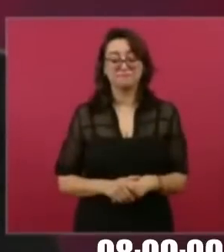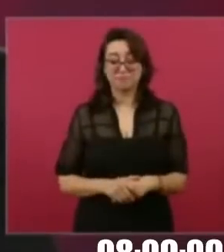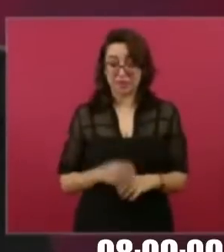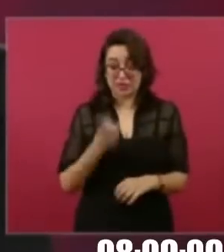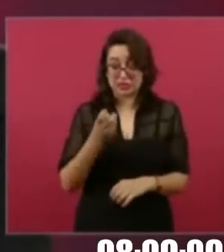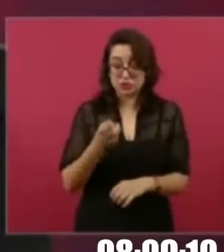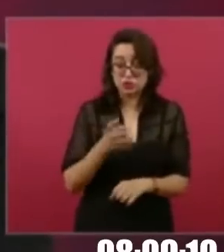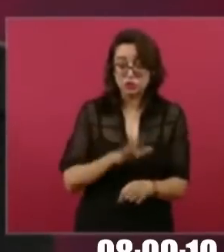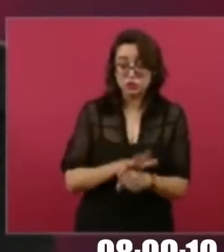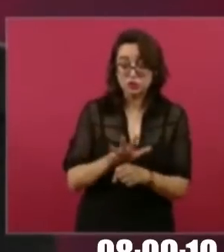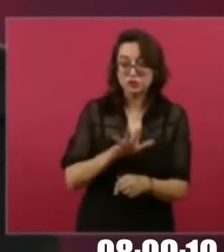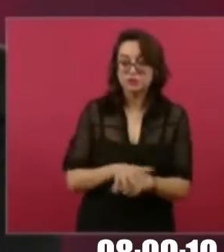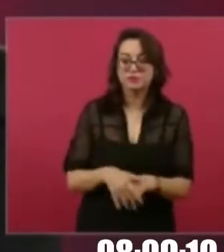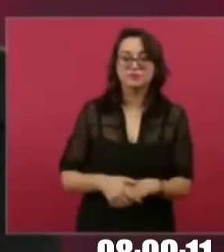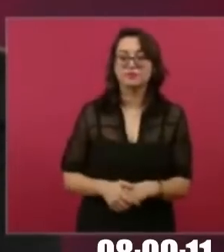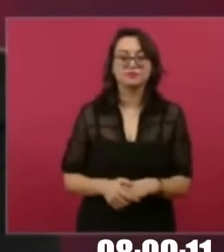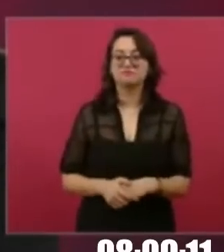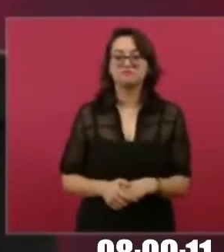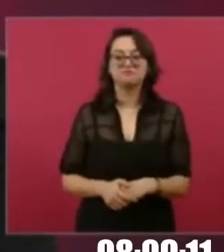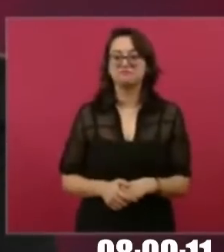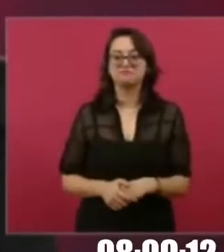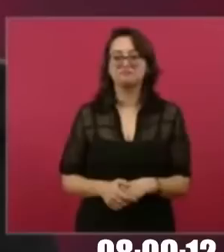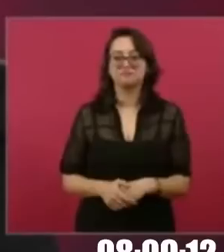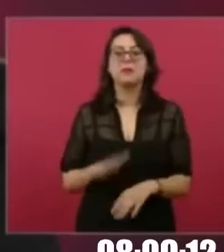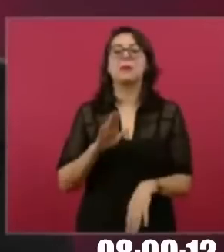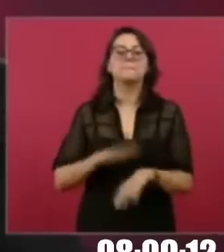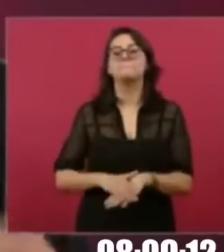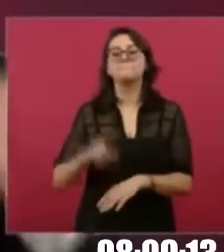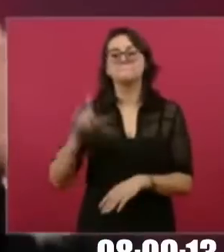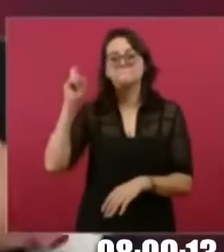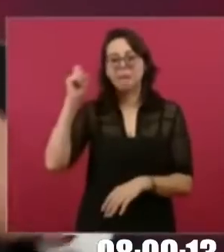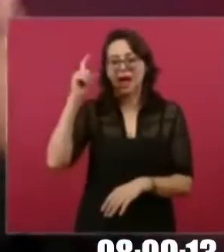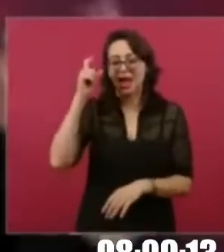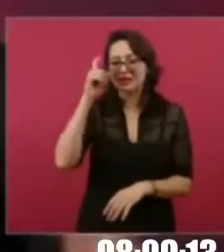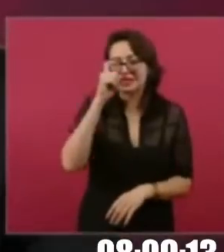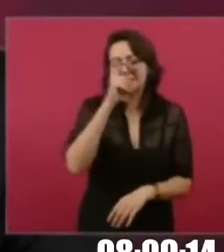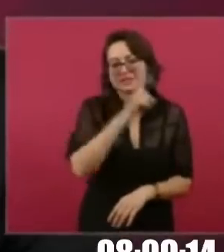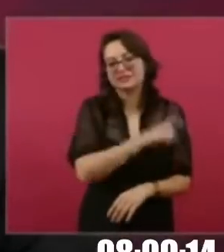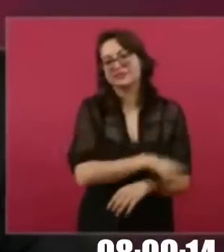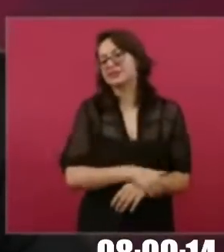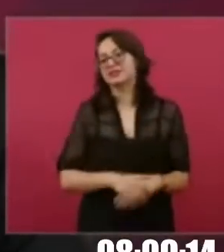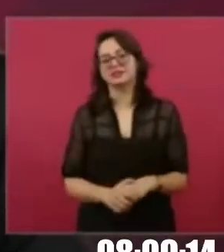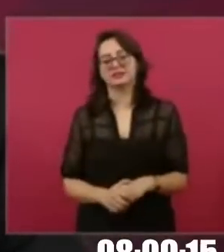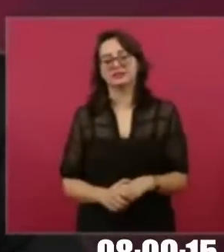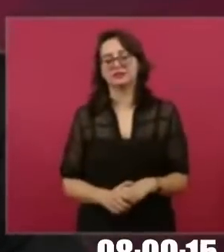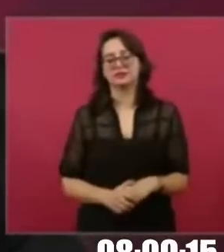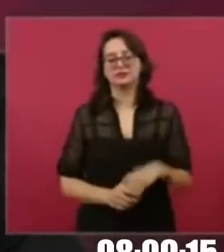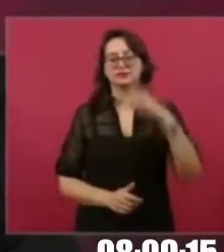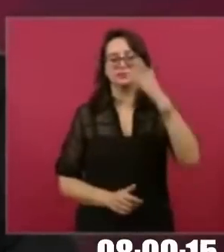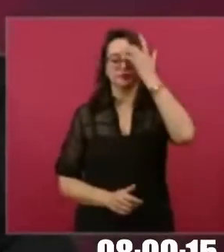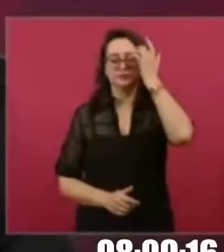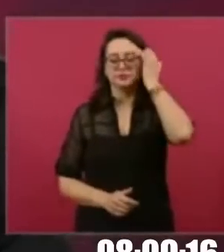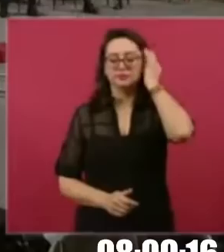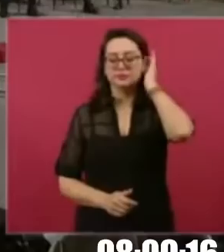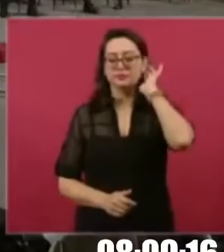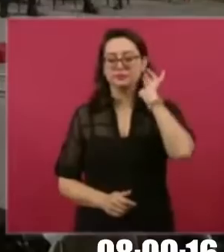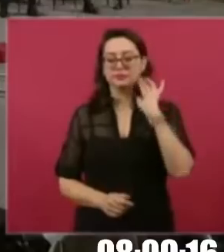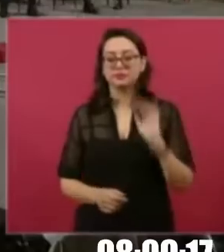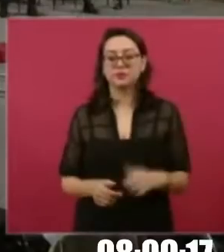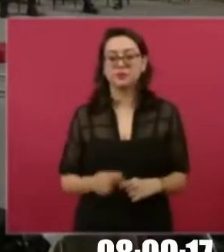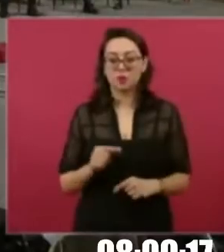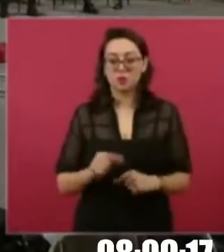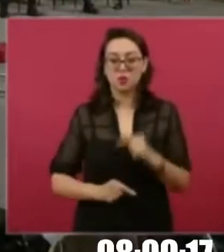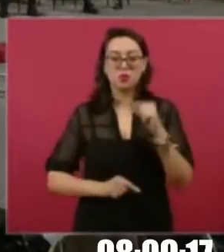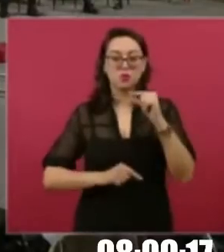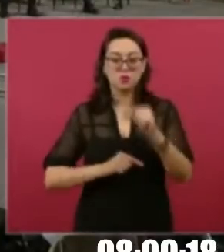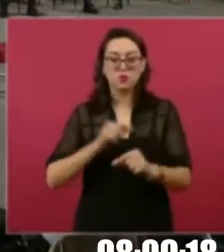de esto que nos ha llenado de alegría y de entusiasmo para que vayamos en el en la media península teniendo un